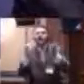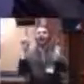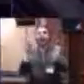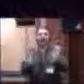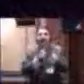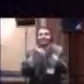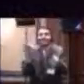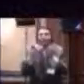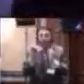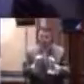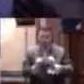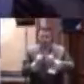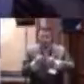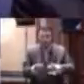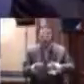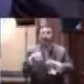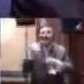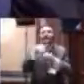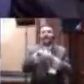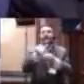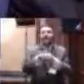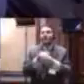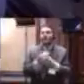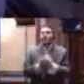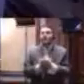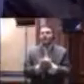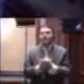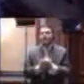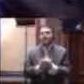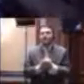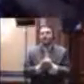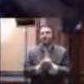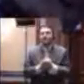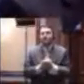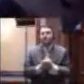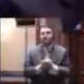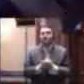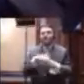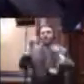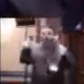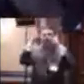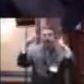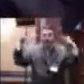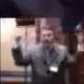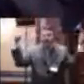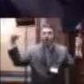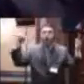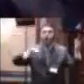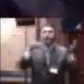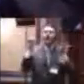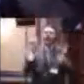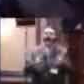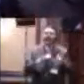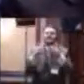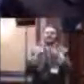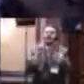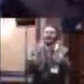cifra cerrada, gruesa, México exige para un partido político nuevo alrededor